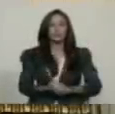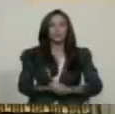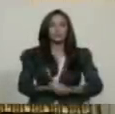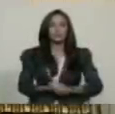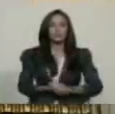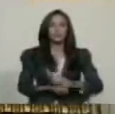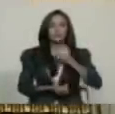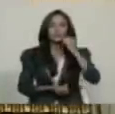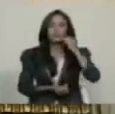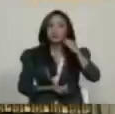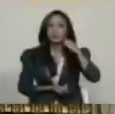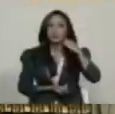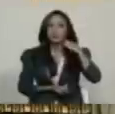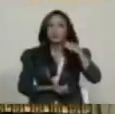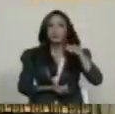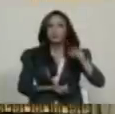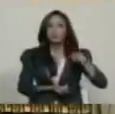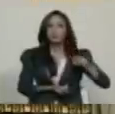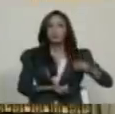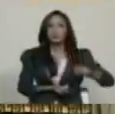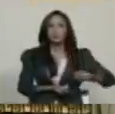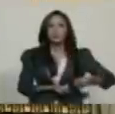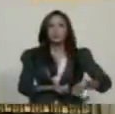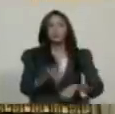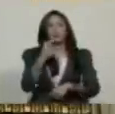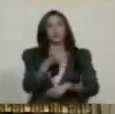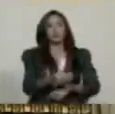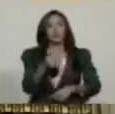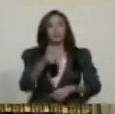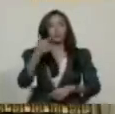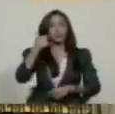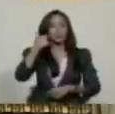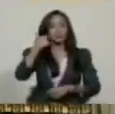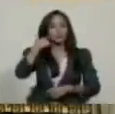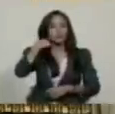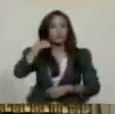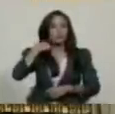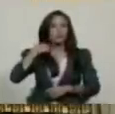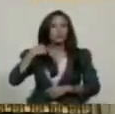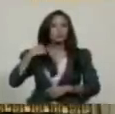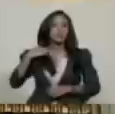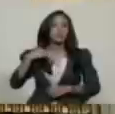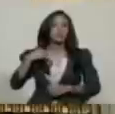unión, lealtad. Sobre todo lealtad a Bolívar, al ideal bolivariano.